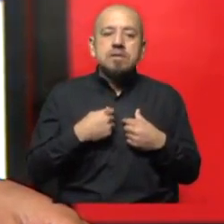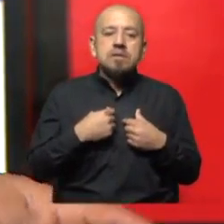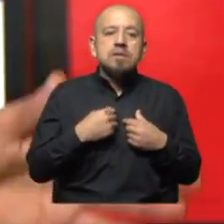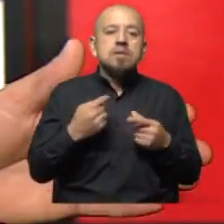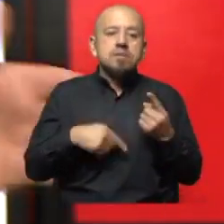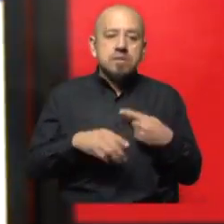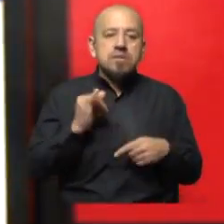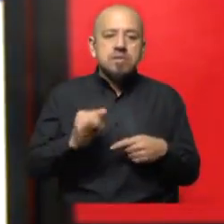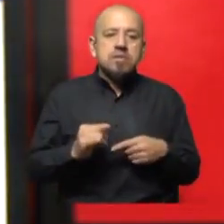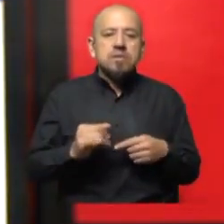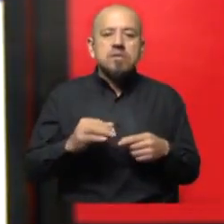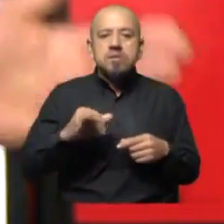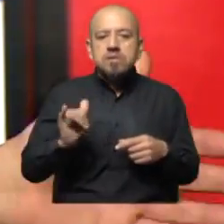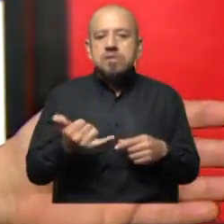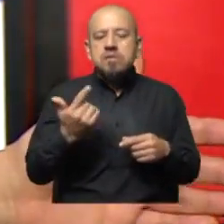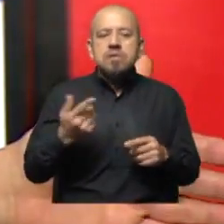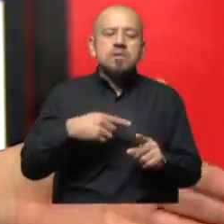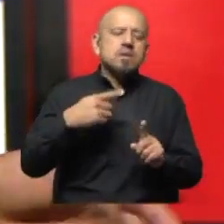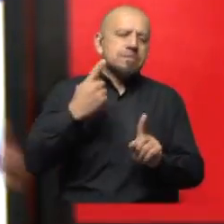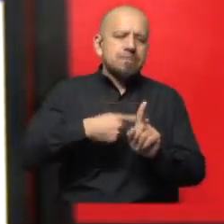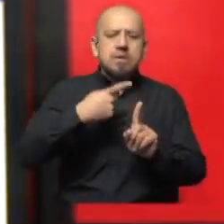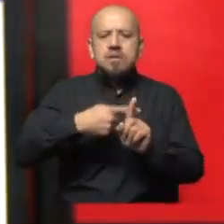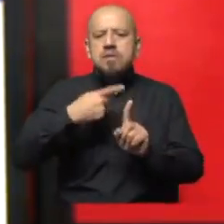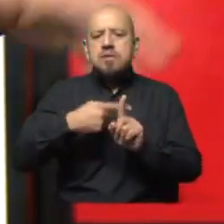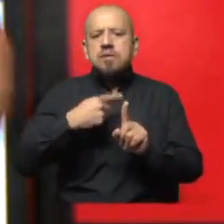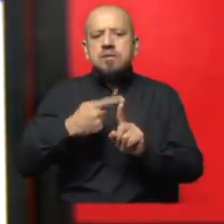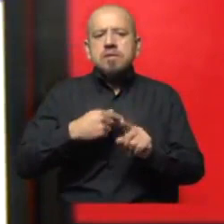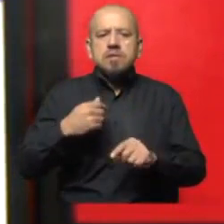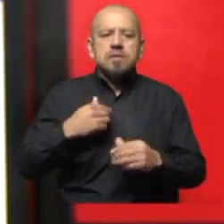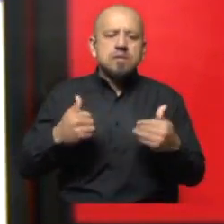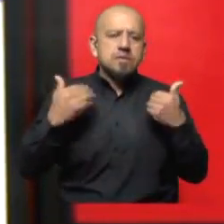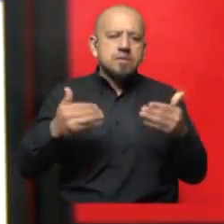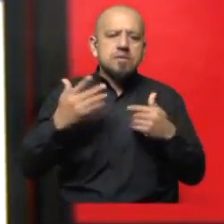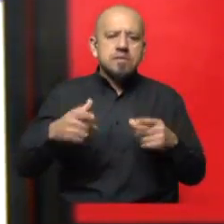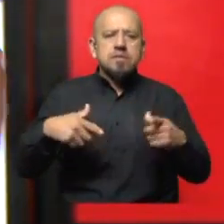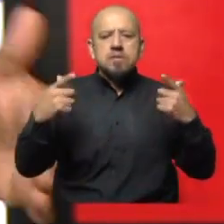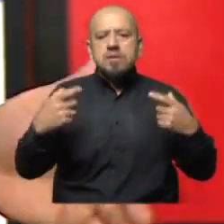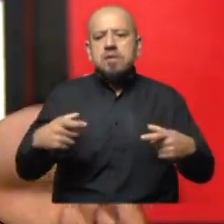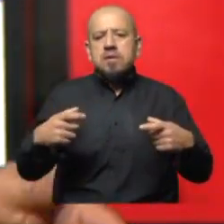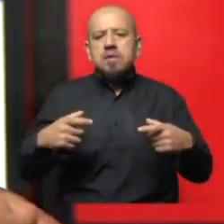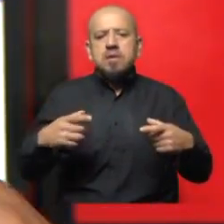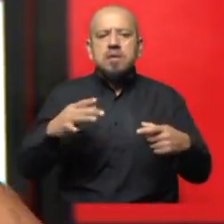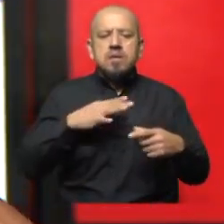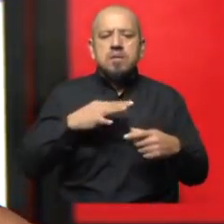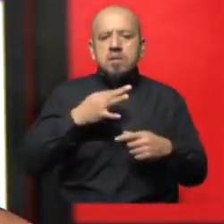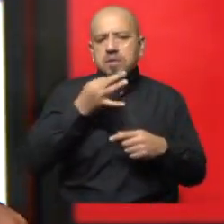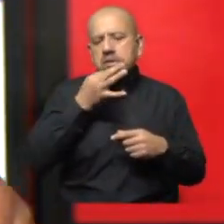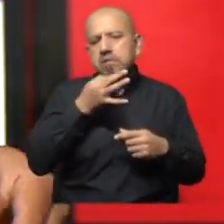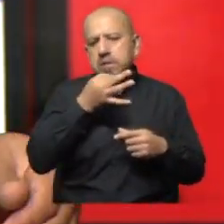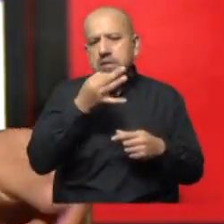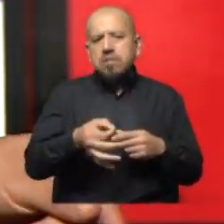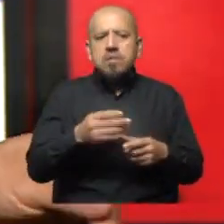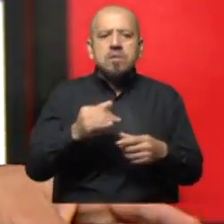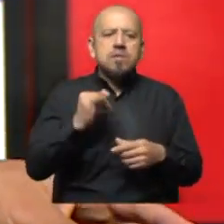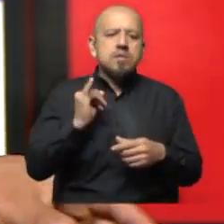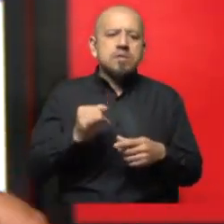pero si era una decisión que estaba tomada hacía meses habíamos dejado que saliera del disco no sé qué papá ya habíamos decidido si